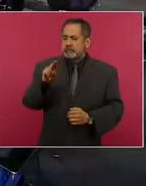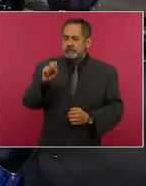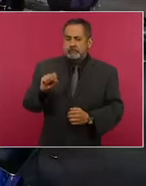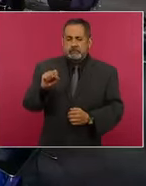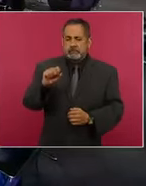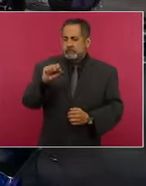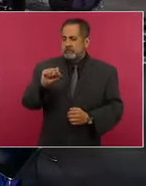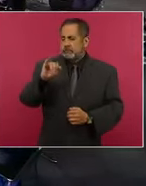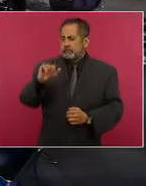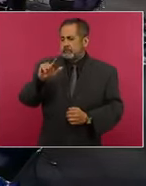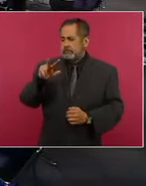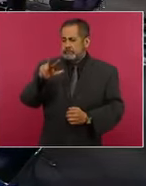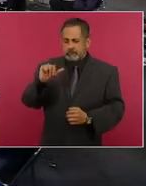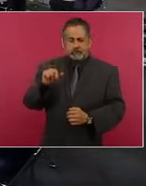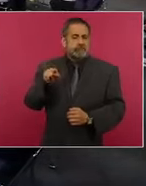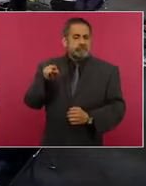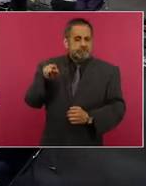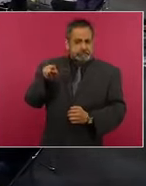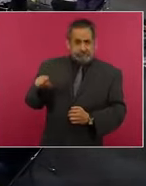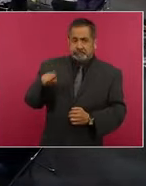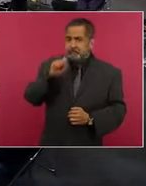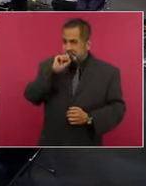Silva Gerso,